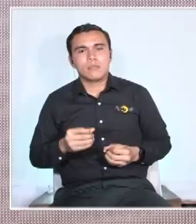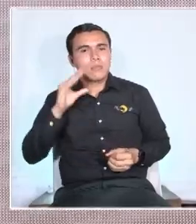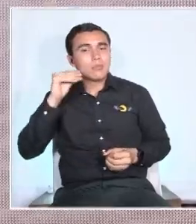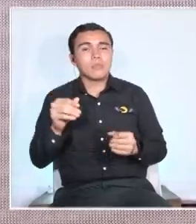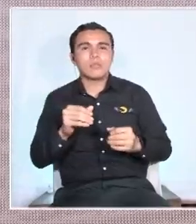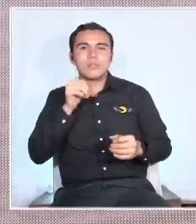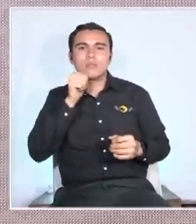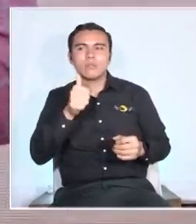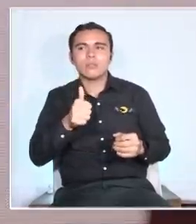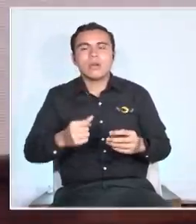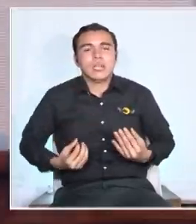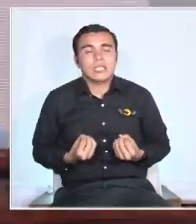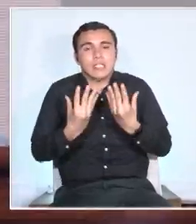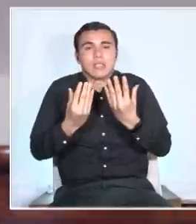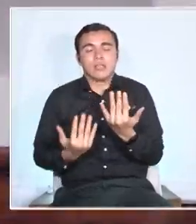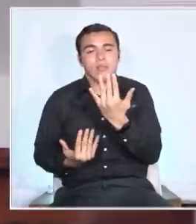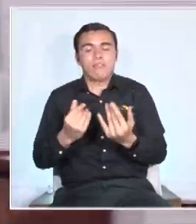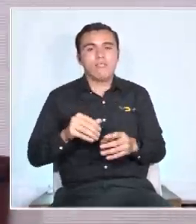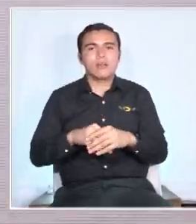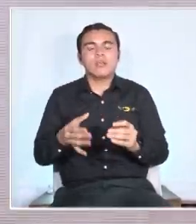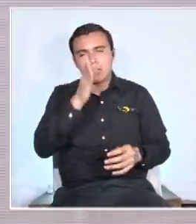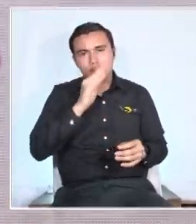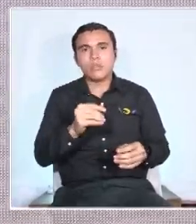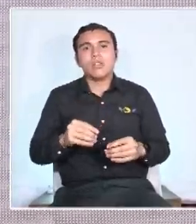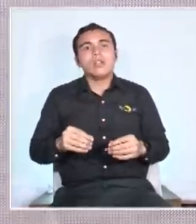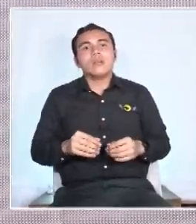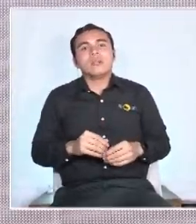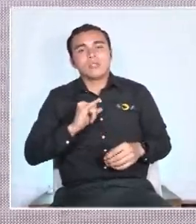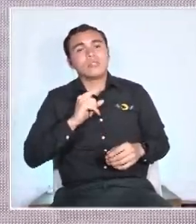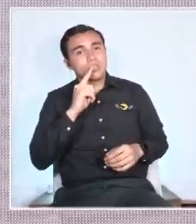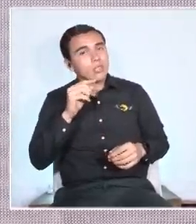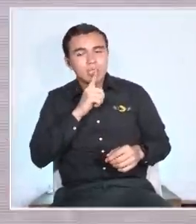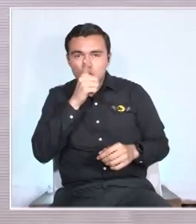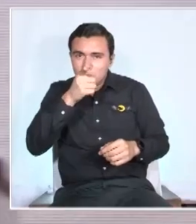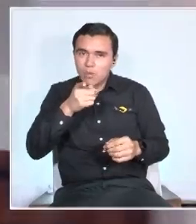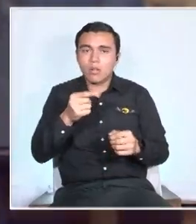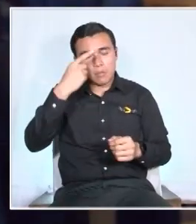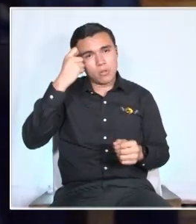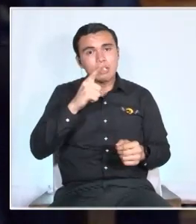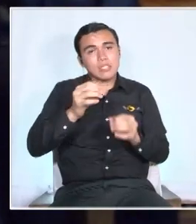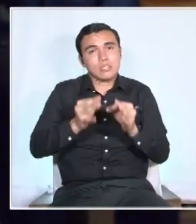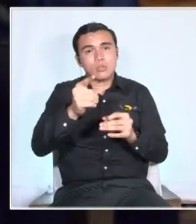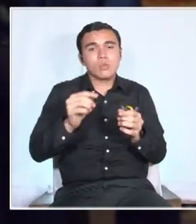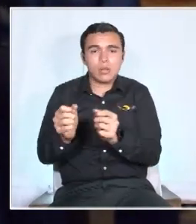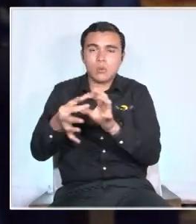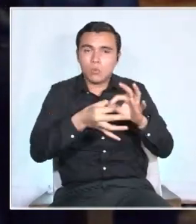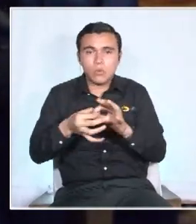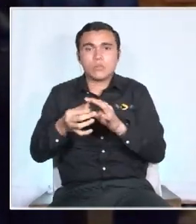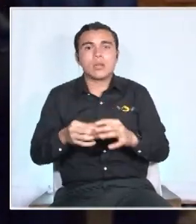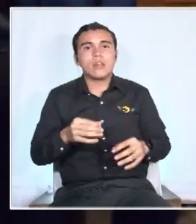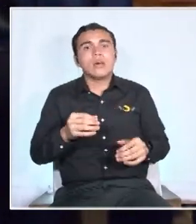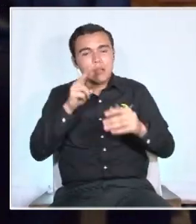en el fuego de Dios. Eso se lo aseguro. No tengo ni que conocerla, yo se lo aseguro. Porque si usted se junta a la